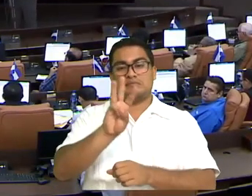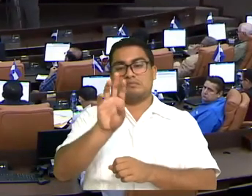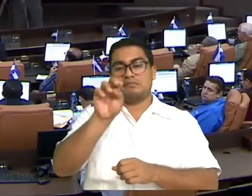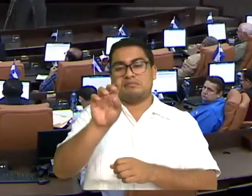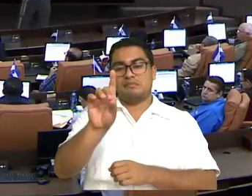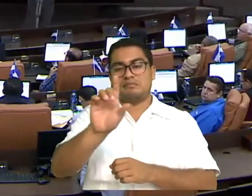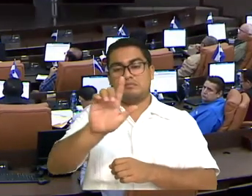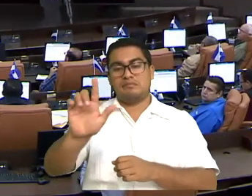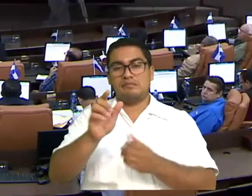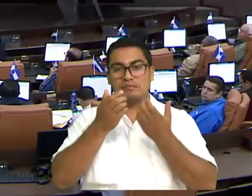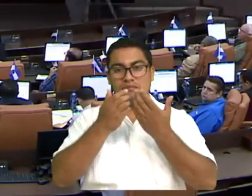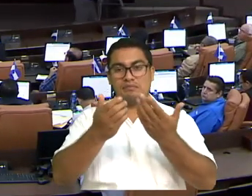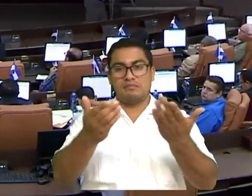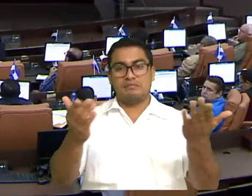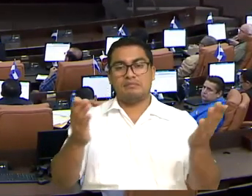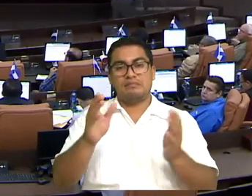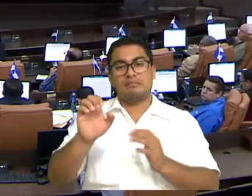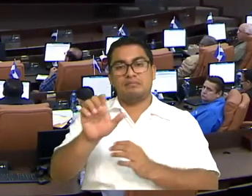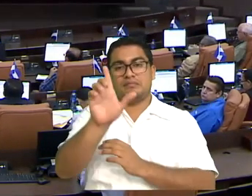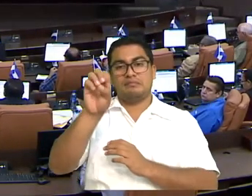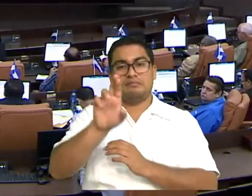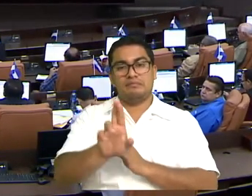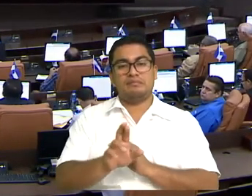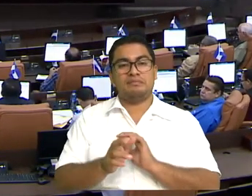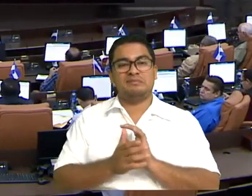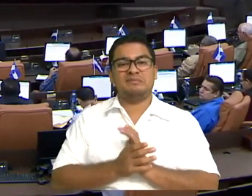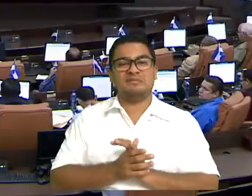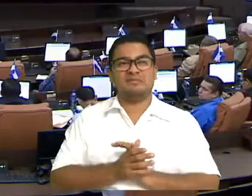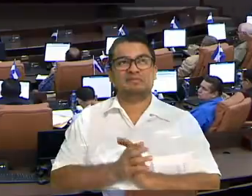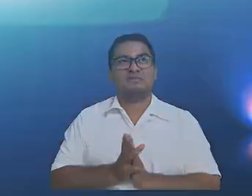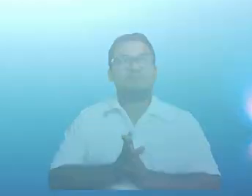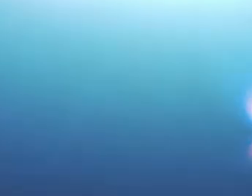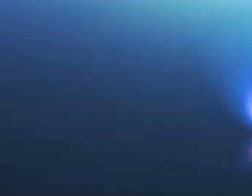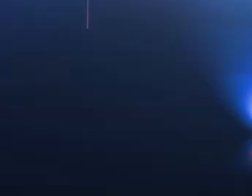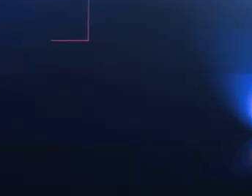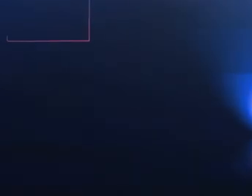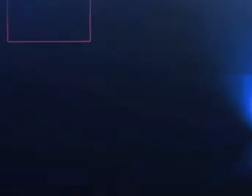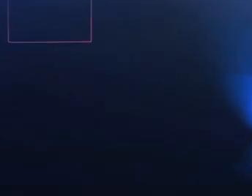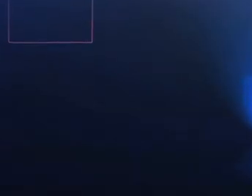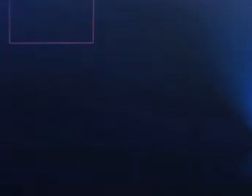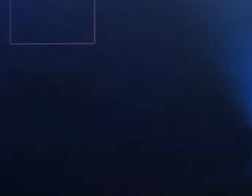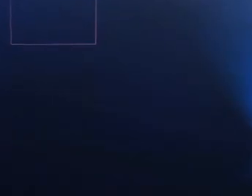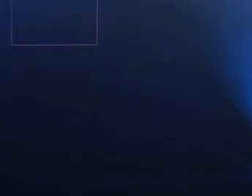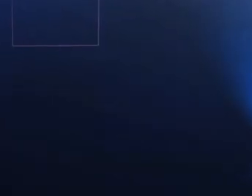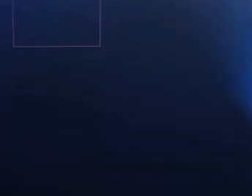Noguera, para el canal parlamentario les informó Elmer Marcia.